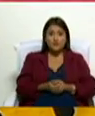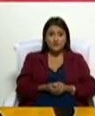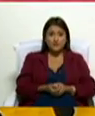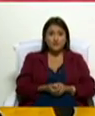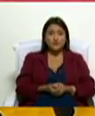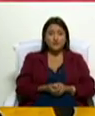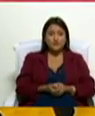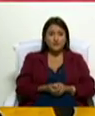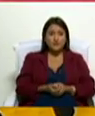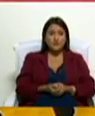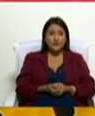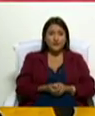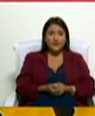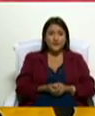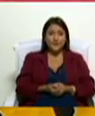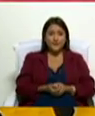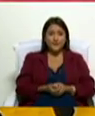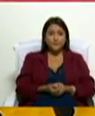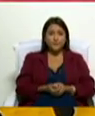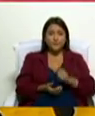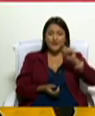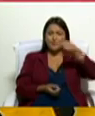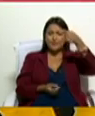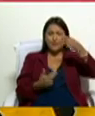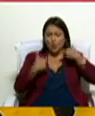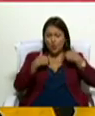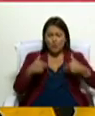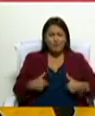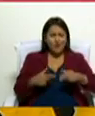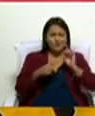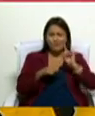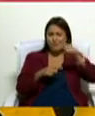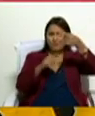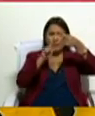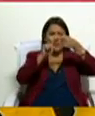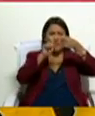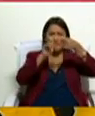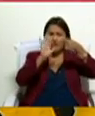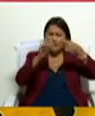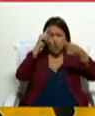primera línea al ser humano como prioridad y como objetivo de nuestro proyecto